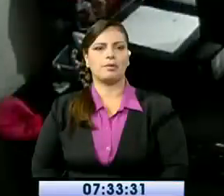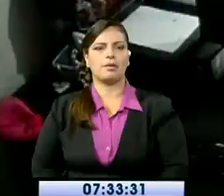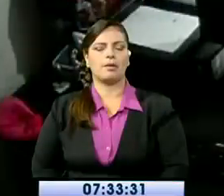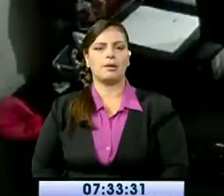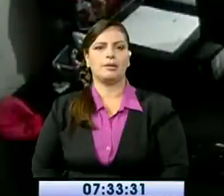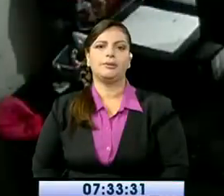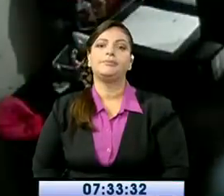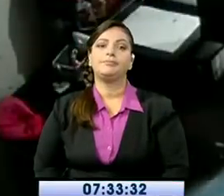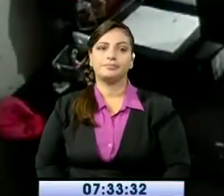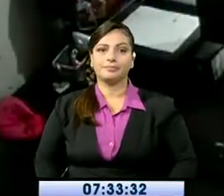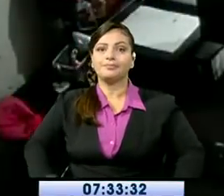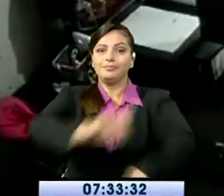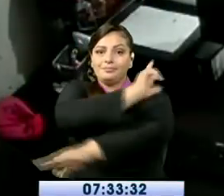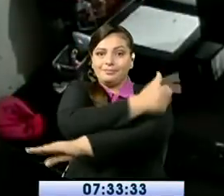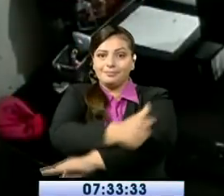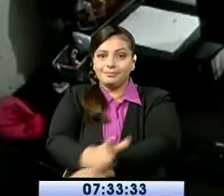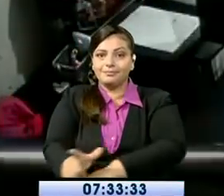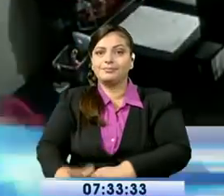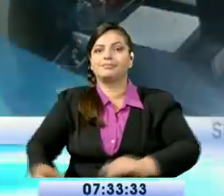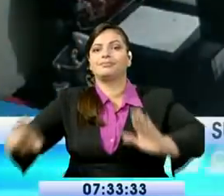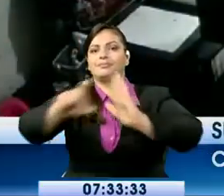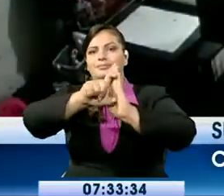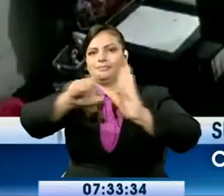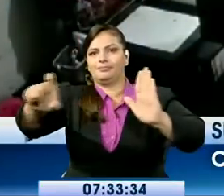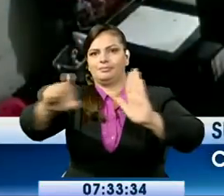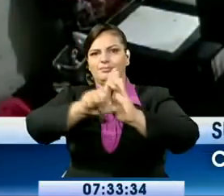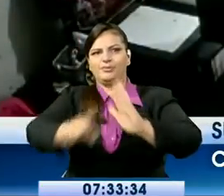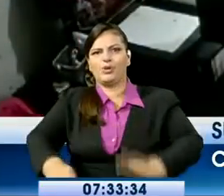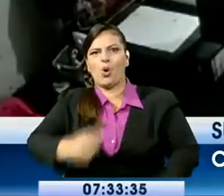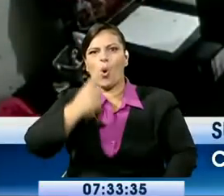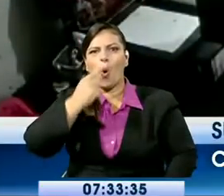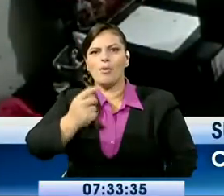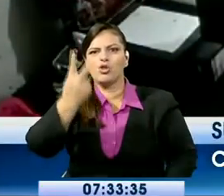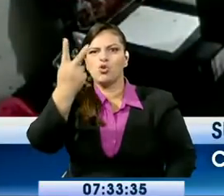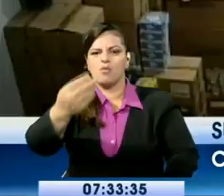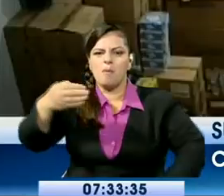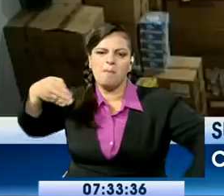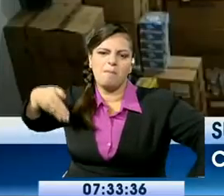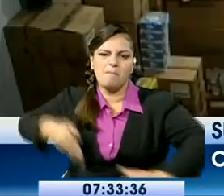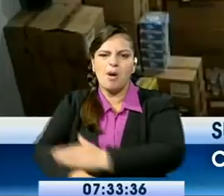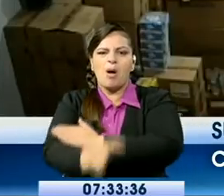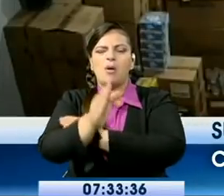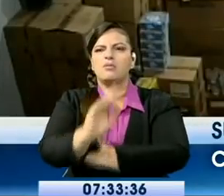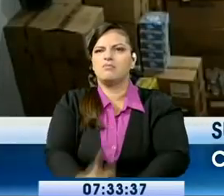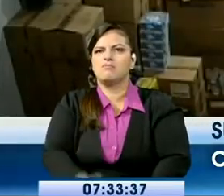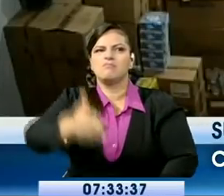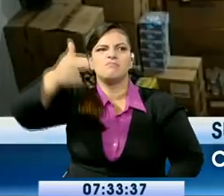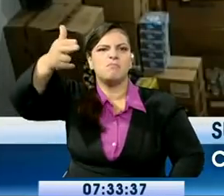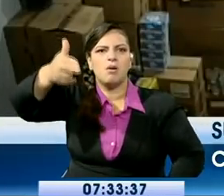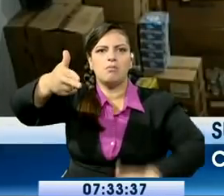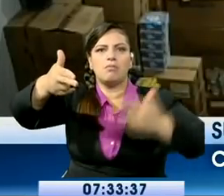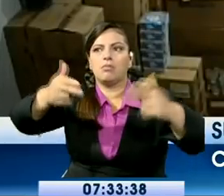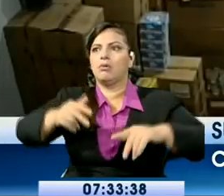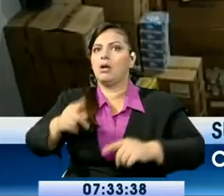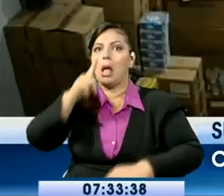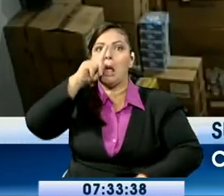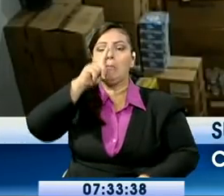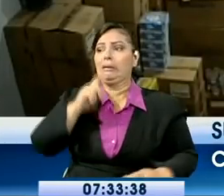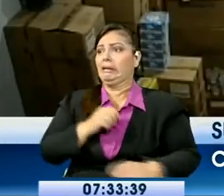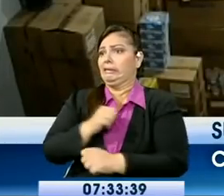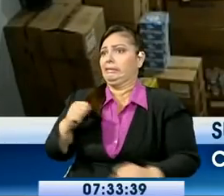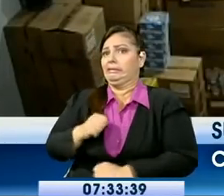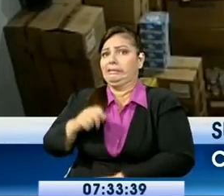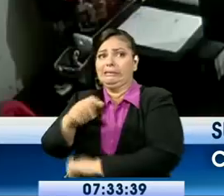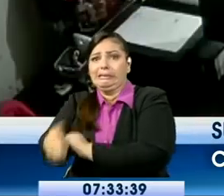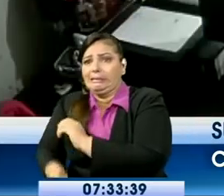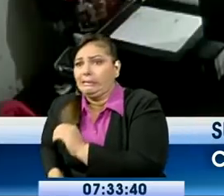Cámaras de vigilancia lograron captar el momento en que dos antisociales entraron y desvalijaron en cuestión de minutos a los trabajadores de una